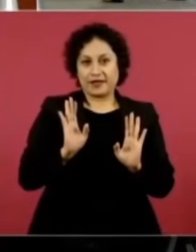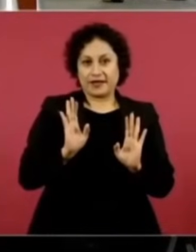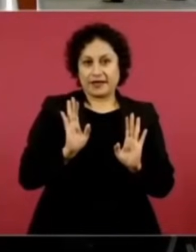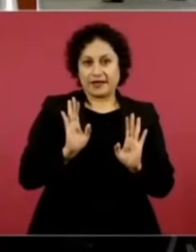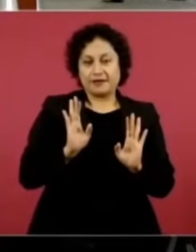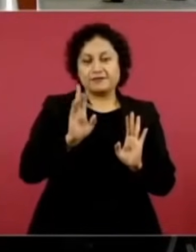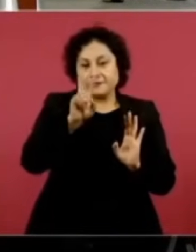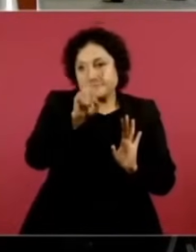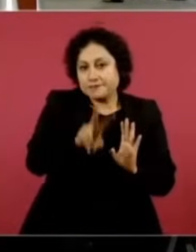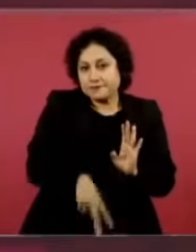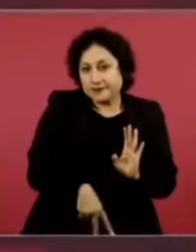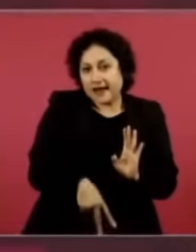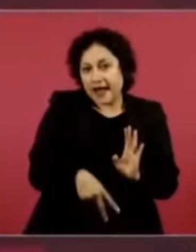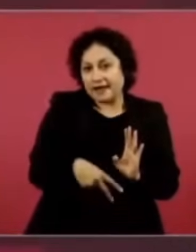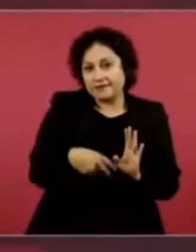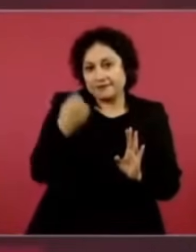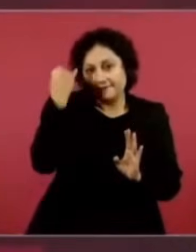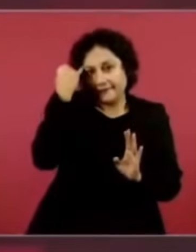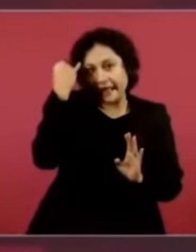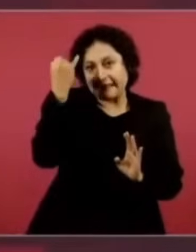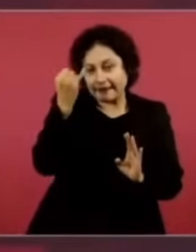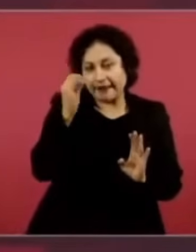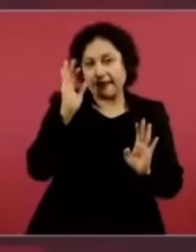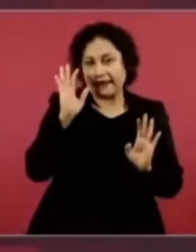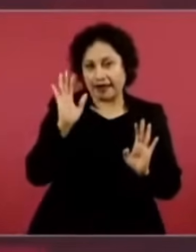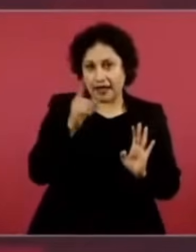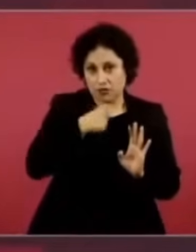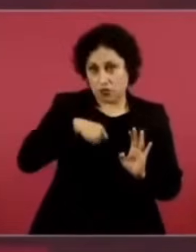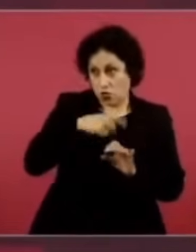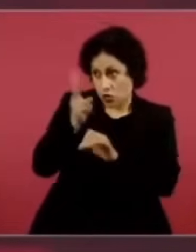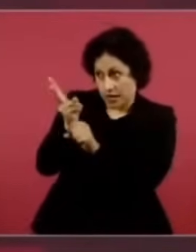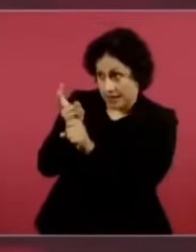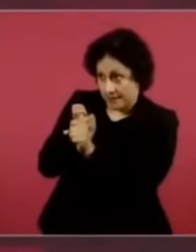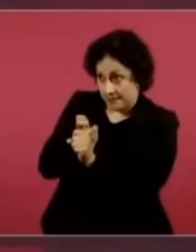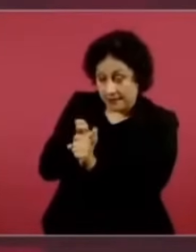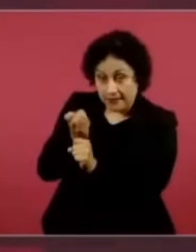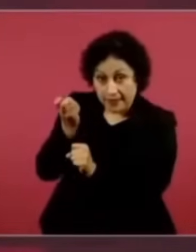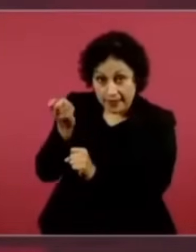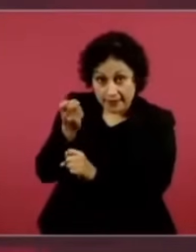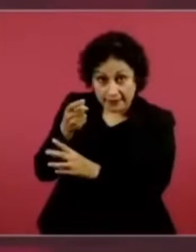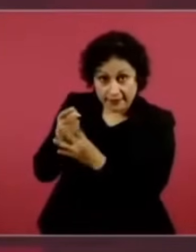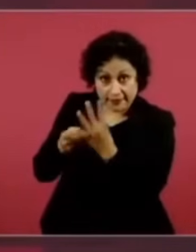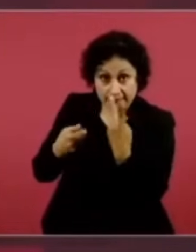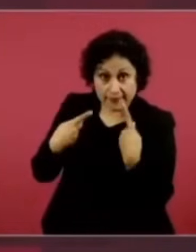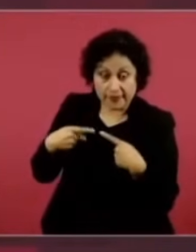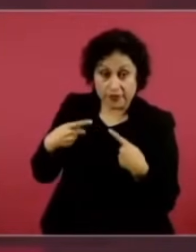no porque tengamos problemas con ellos, sino porque ellos tienen su trabajo.